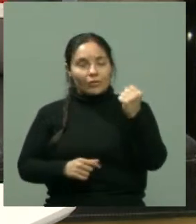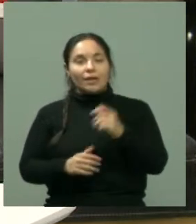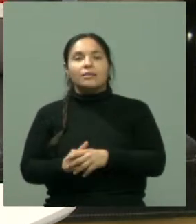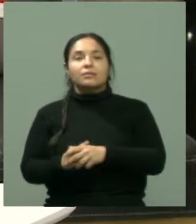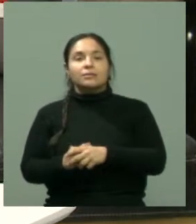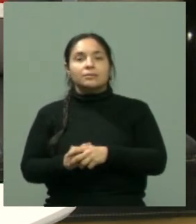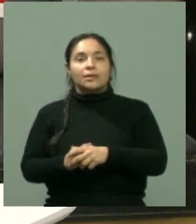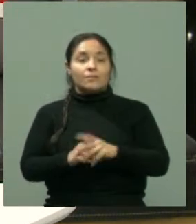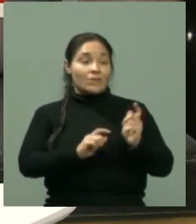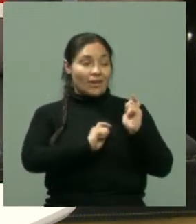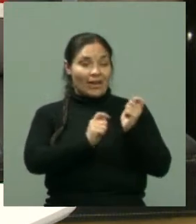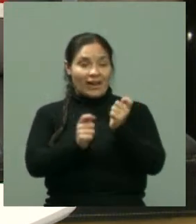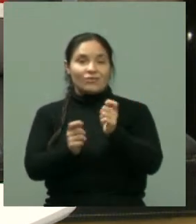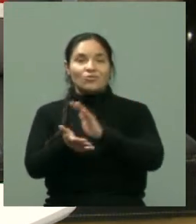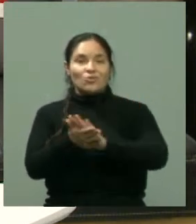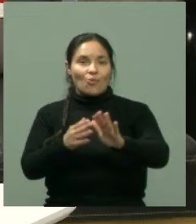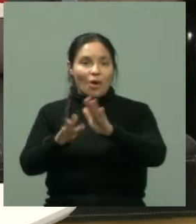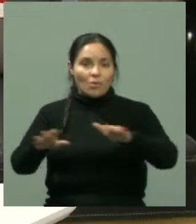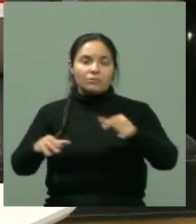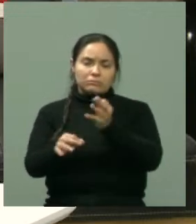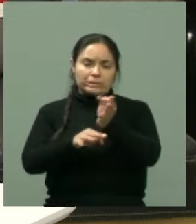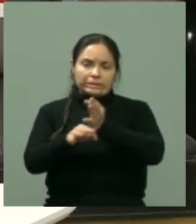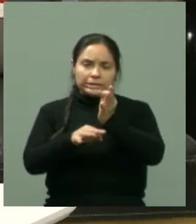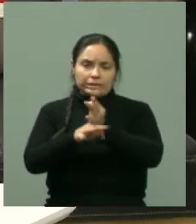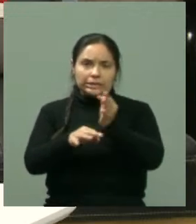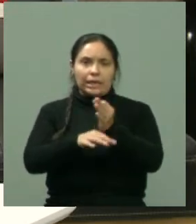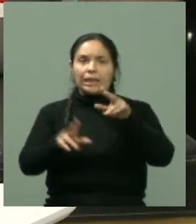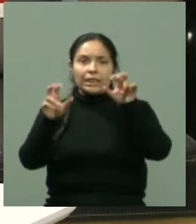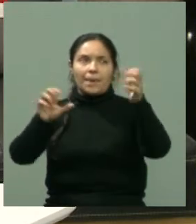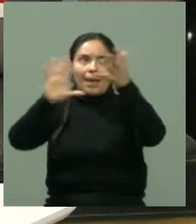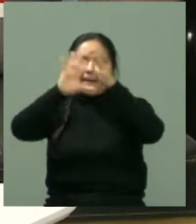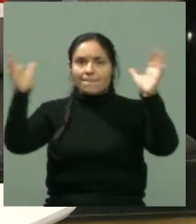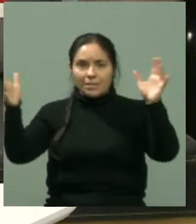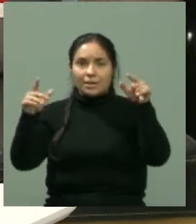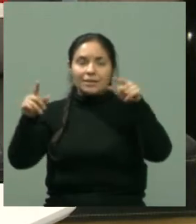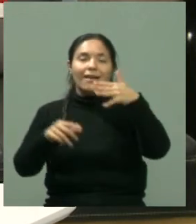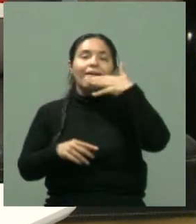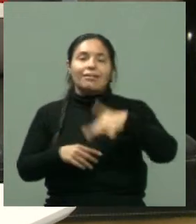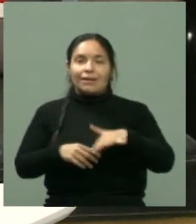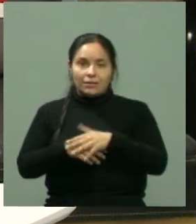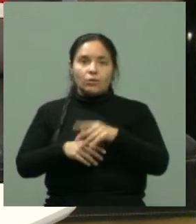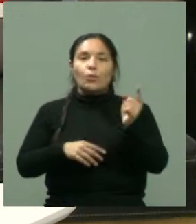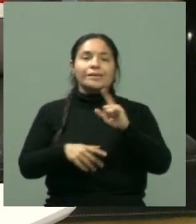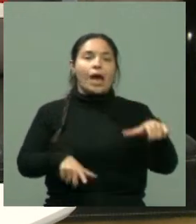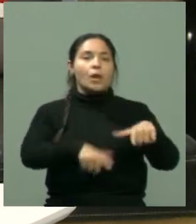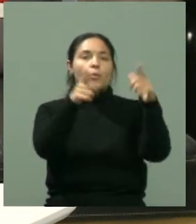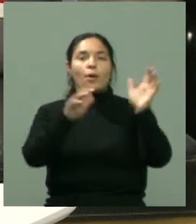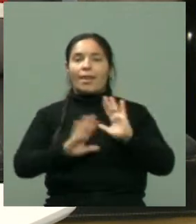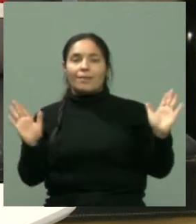las nuevas camadas a entender un poco más sobre el ambiente, que no es algo que se reduce a un árbol